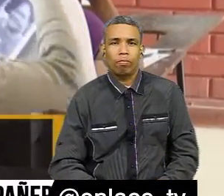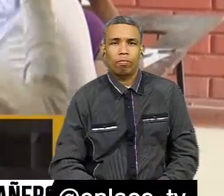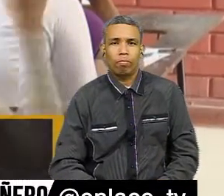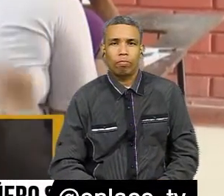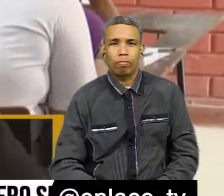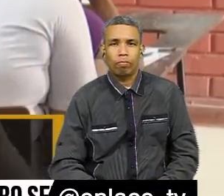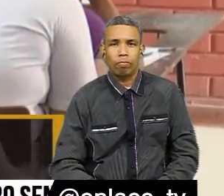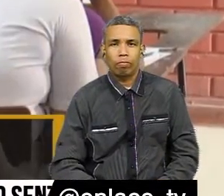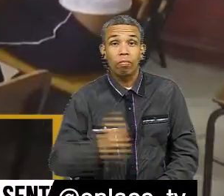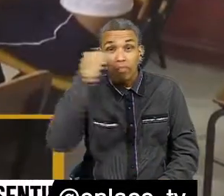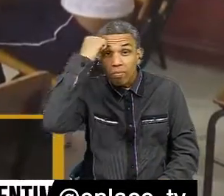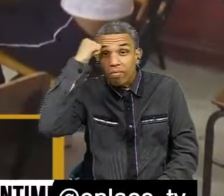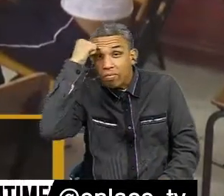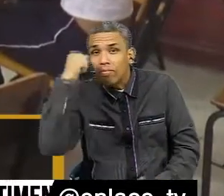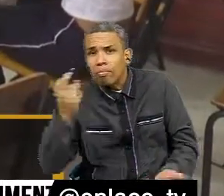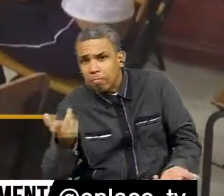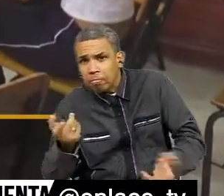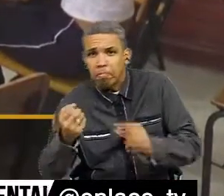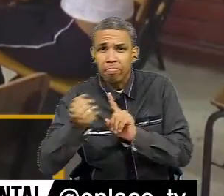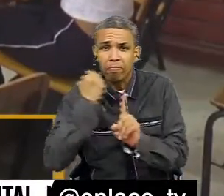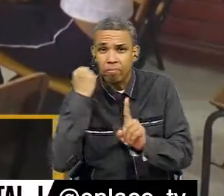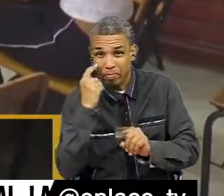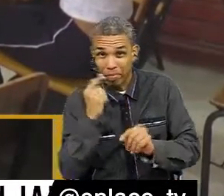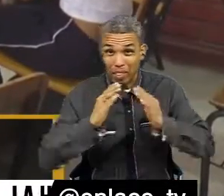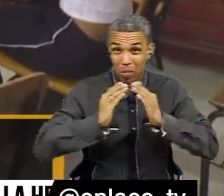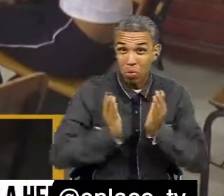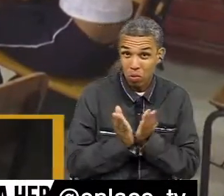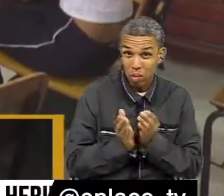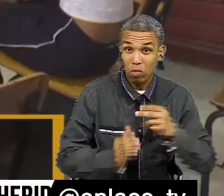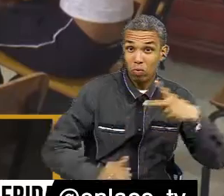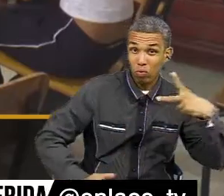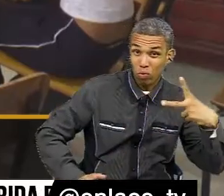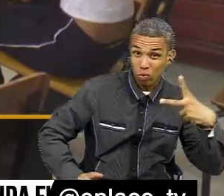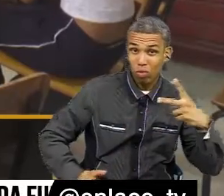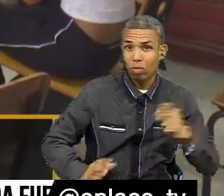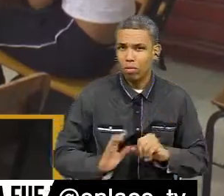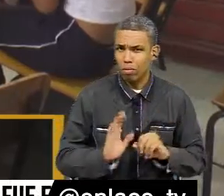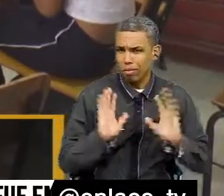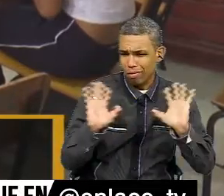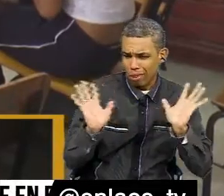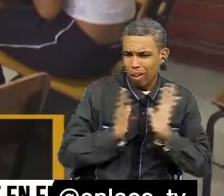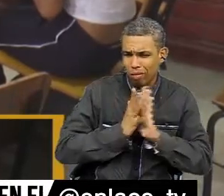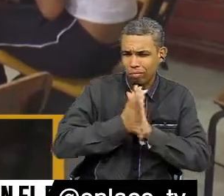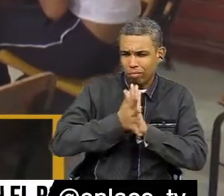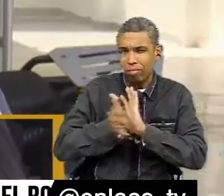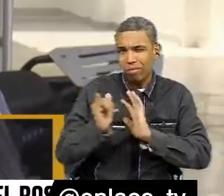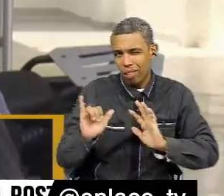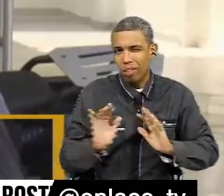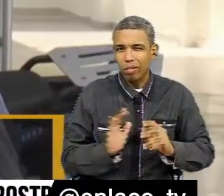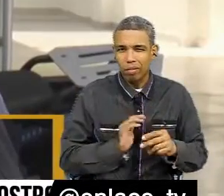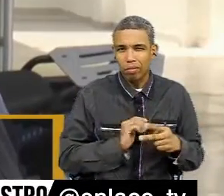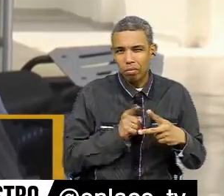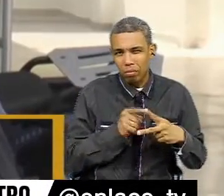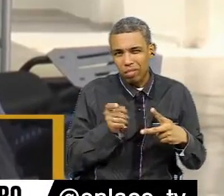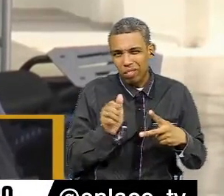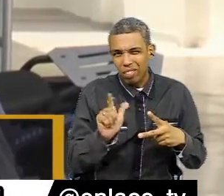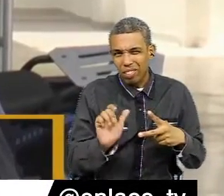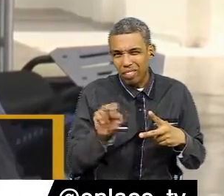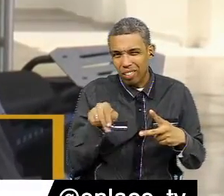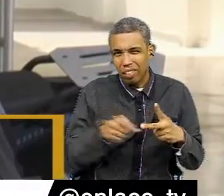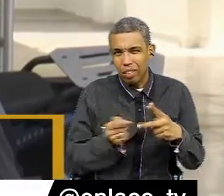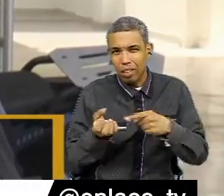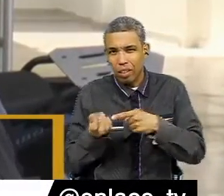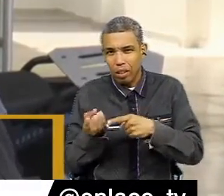de los docentes de las dos instituciones que se acabaron de mencionar, sino que también juegan con los dineros